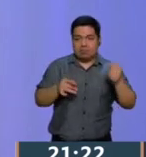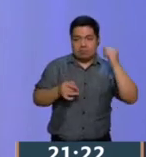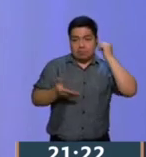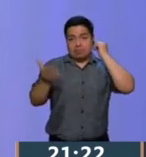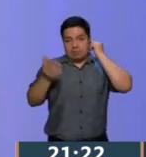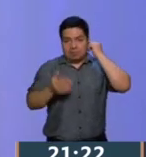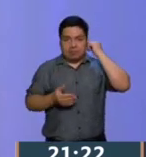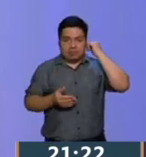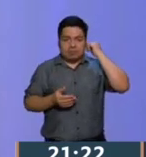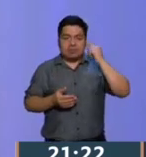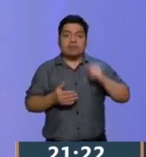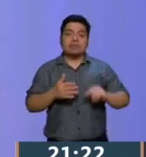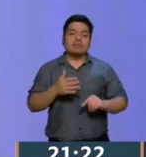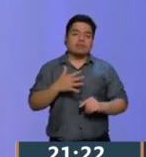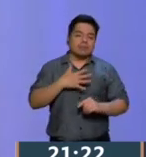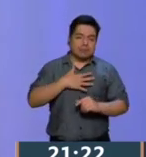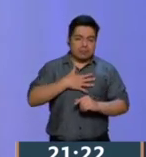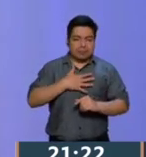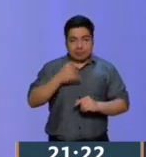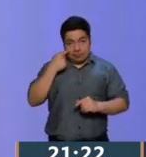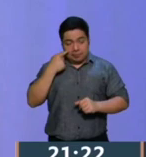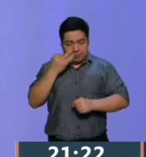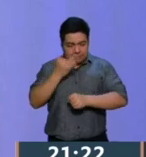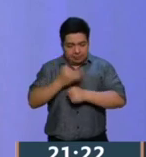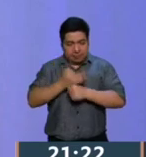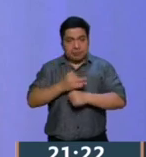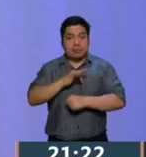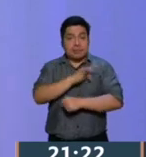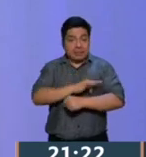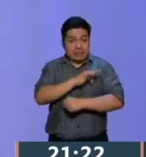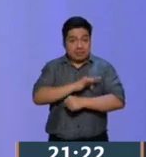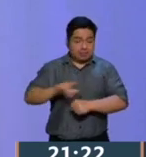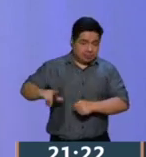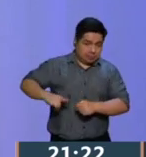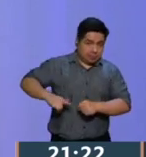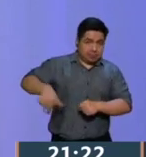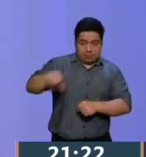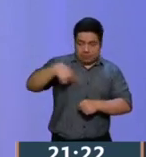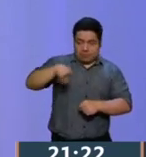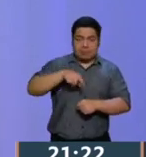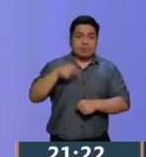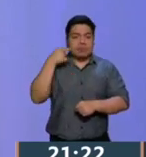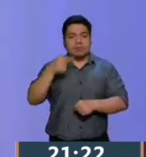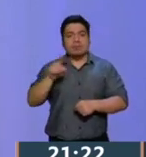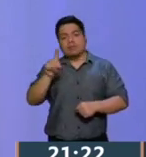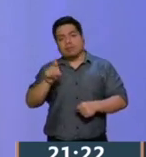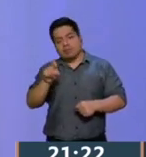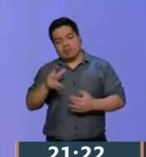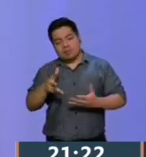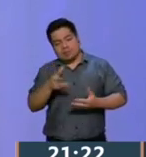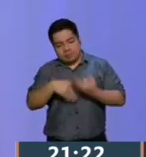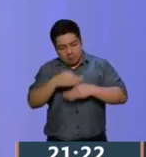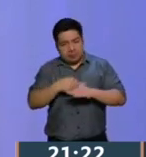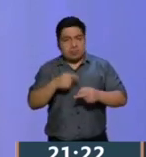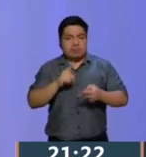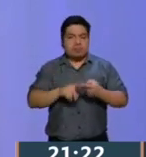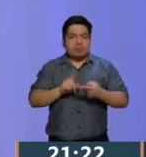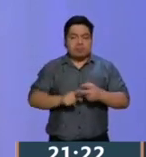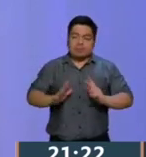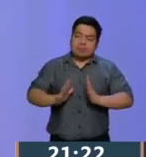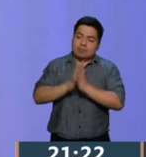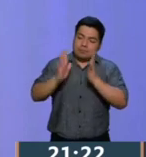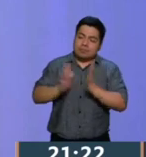Adelante, Bien, pues yo quisiera felicitar al gobierno de la Ciudad de México, al sistema de agua potable, al área de